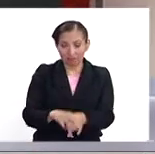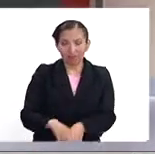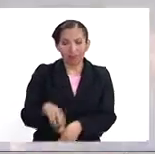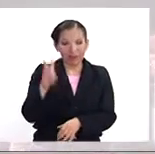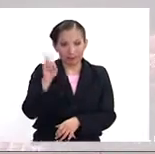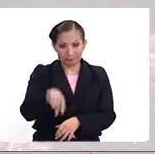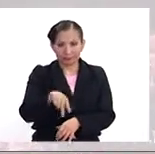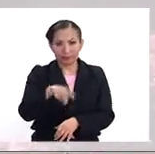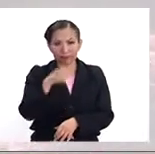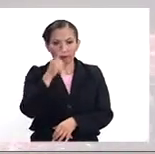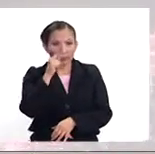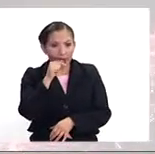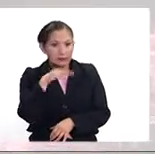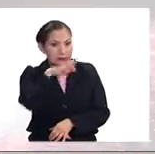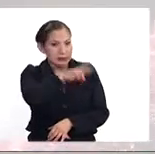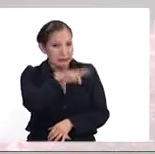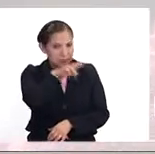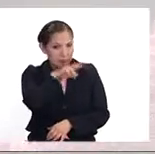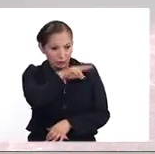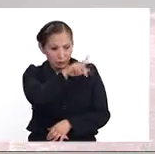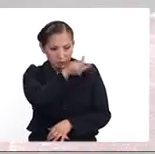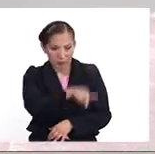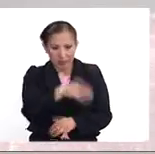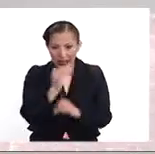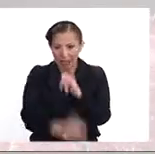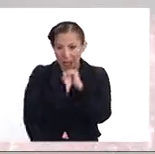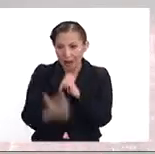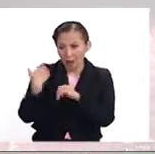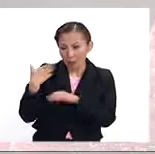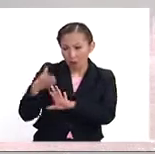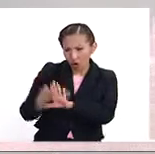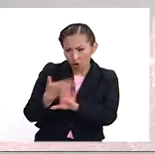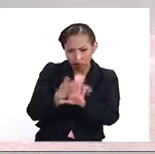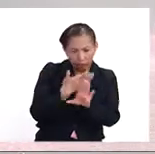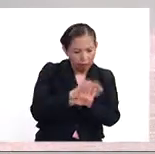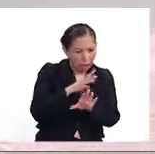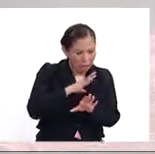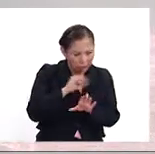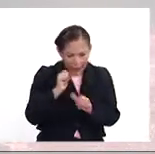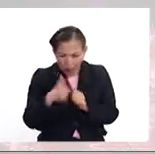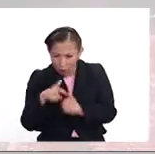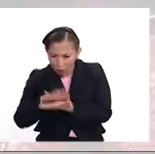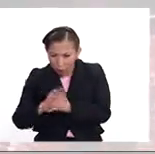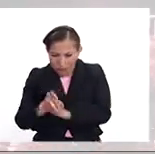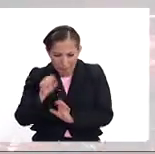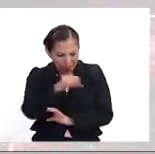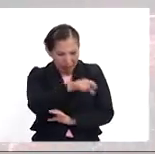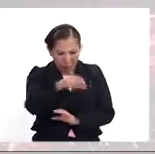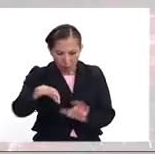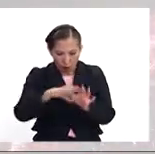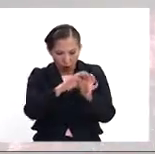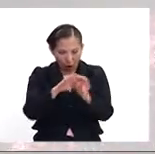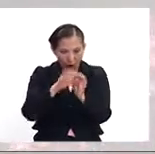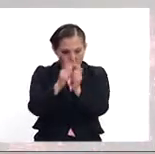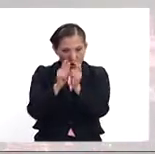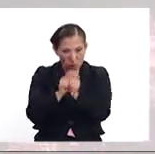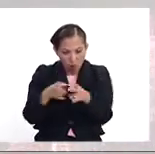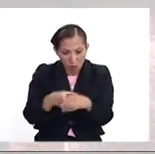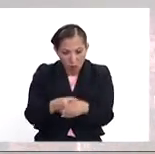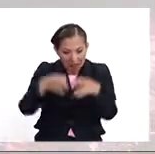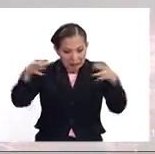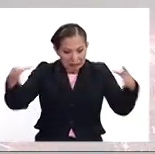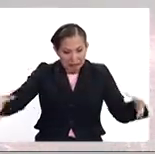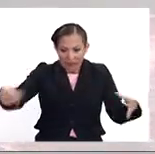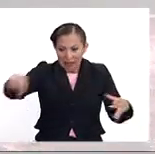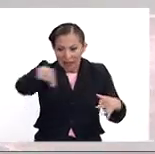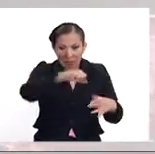la policía inmediatamente después de estos ataques trata de ver si hay algunos cómplices, si pertenecen a alguna red más grande